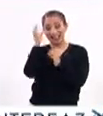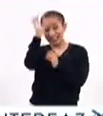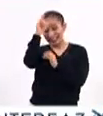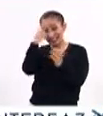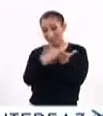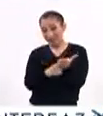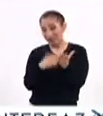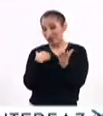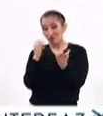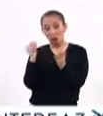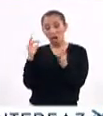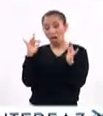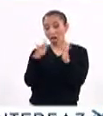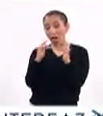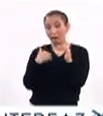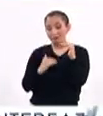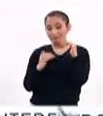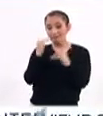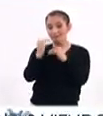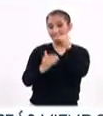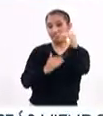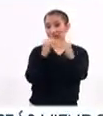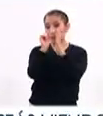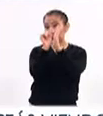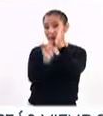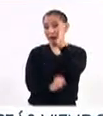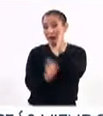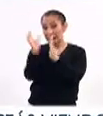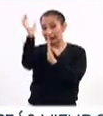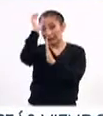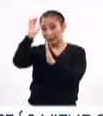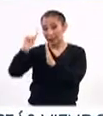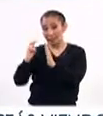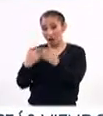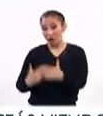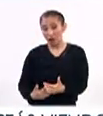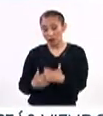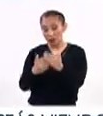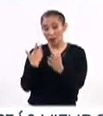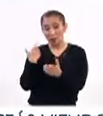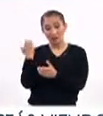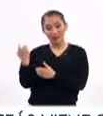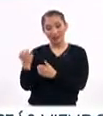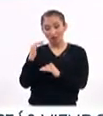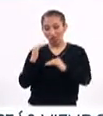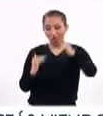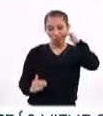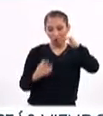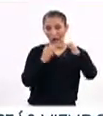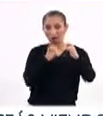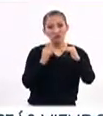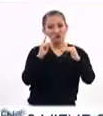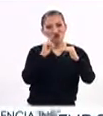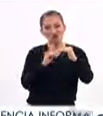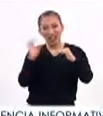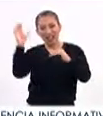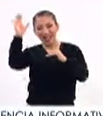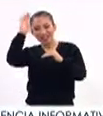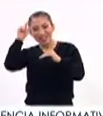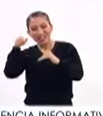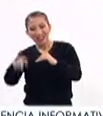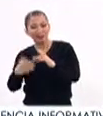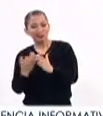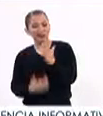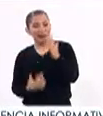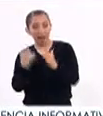ciencia no está enlazado con el nivel de desarrollo de los sistemas de ciencia y tecnología. Como causa de la disparidad de género en la ciencia, ubica a